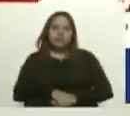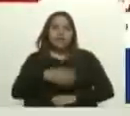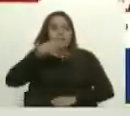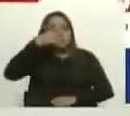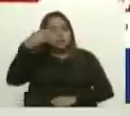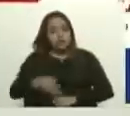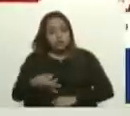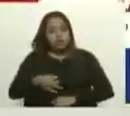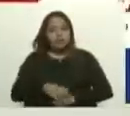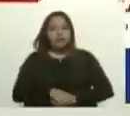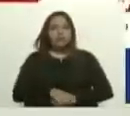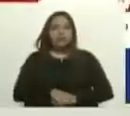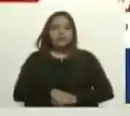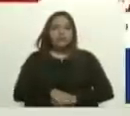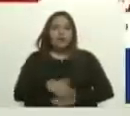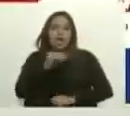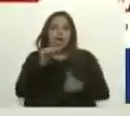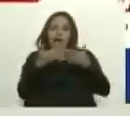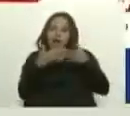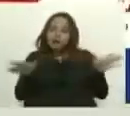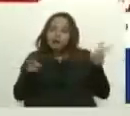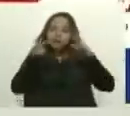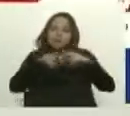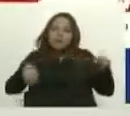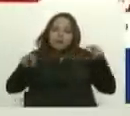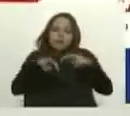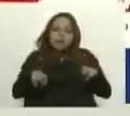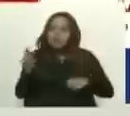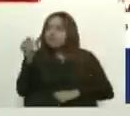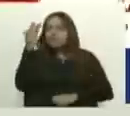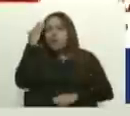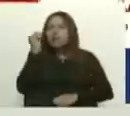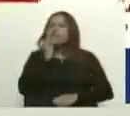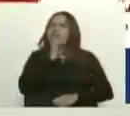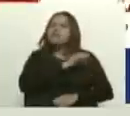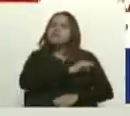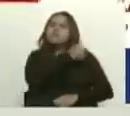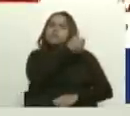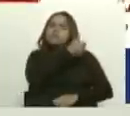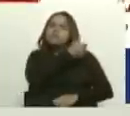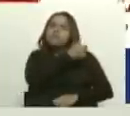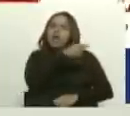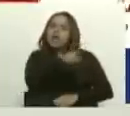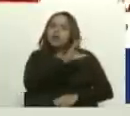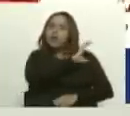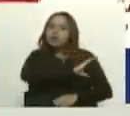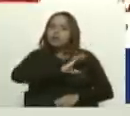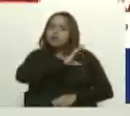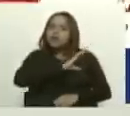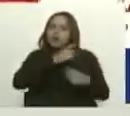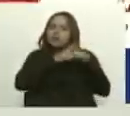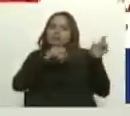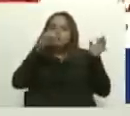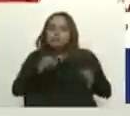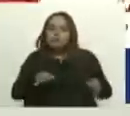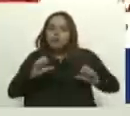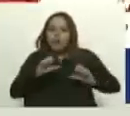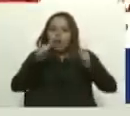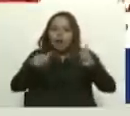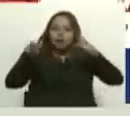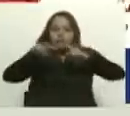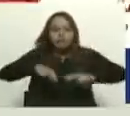seguramente va a abrir una, no sabemos quién es que dirige esa comisión, pero seguramente va a abrir una investigación, ¿ves?